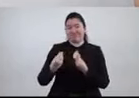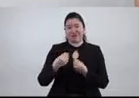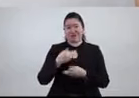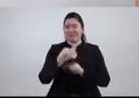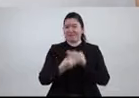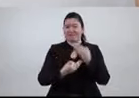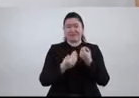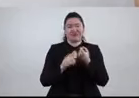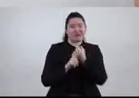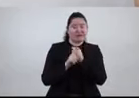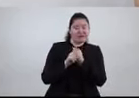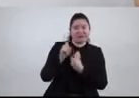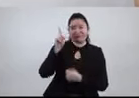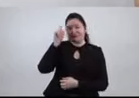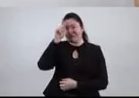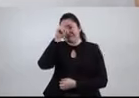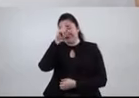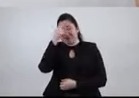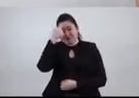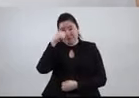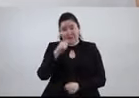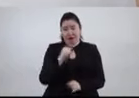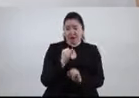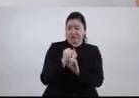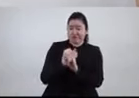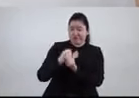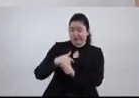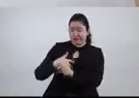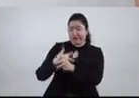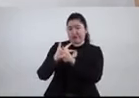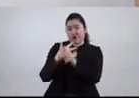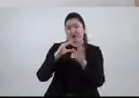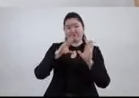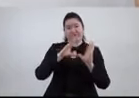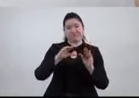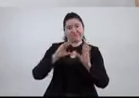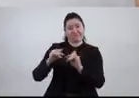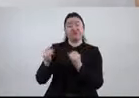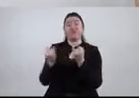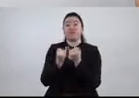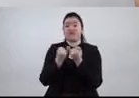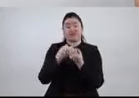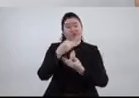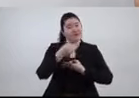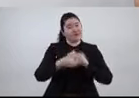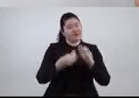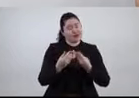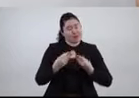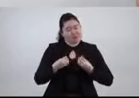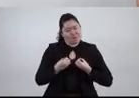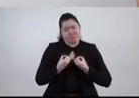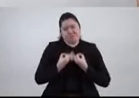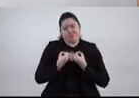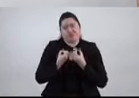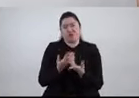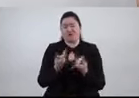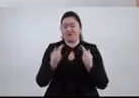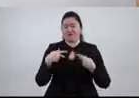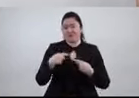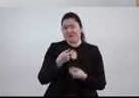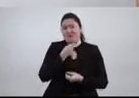que han tenido para enseñar a distancia y aún así toda la entrega que han tenido con nuestros niños y niñas de la Ciudad de